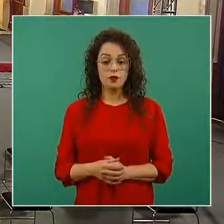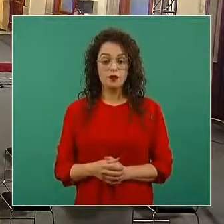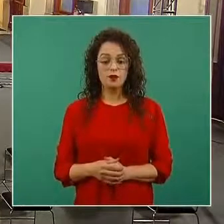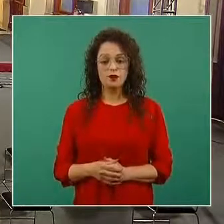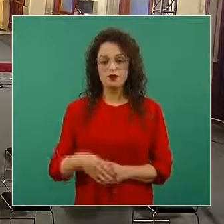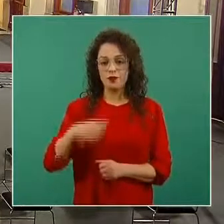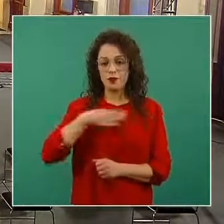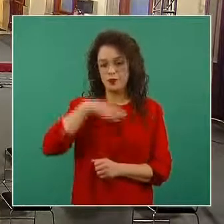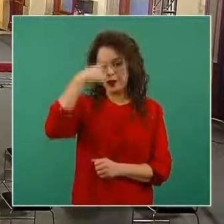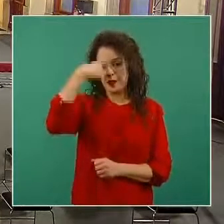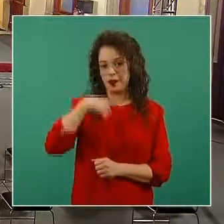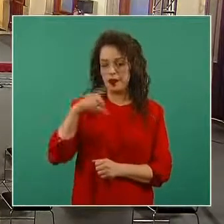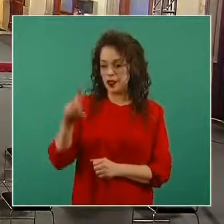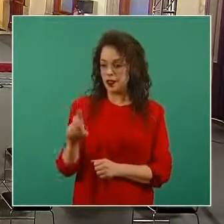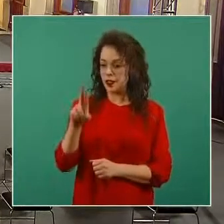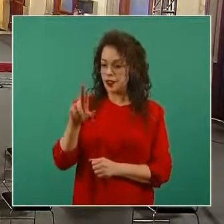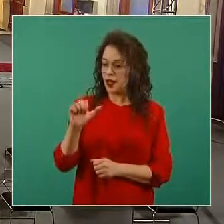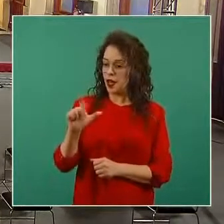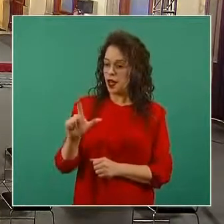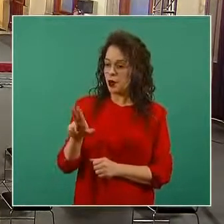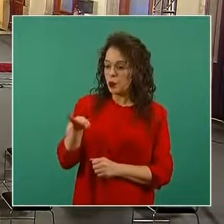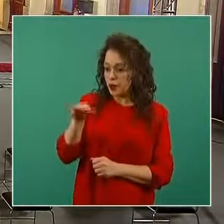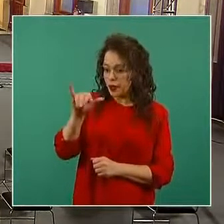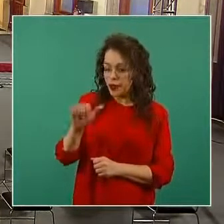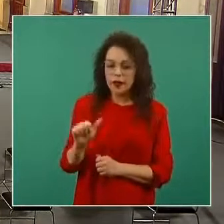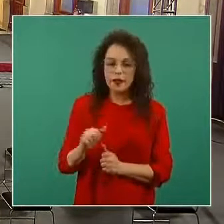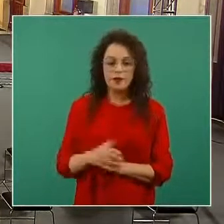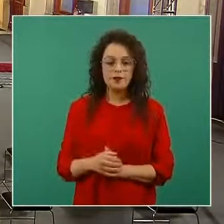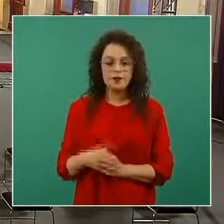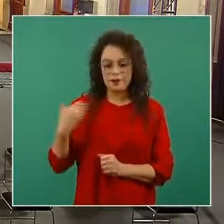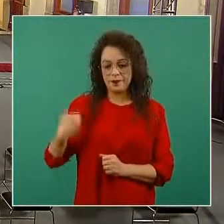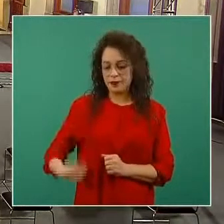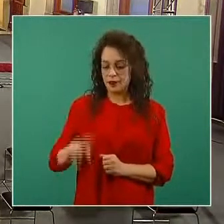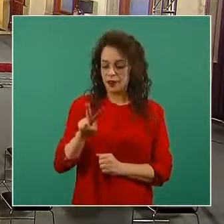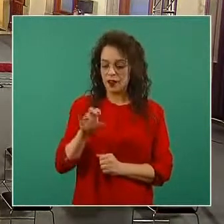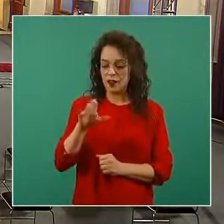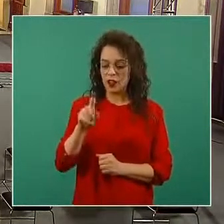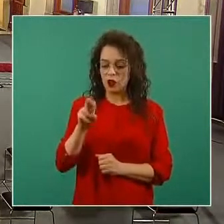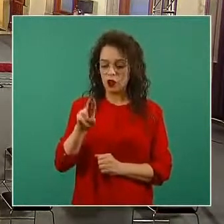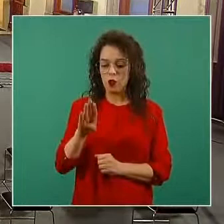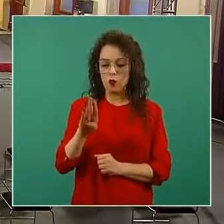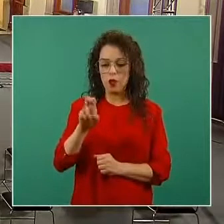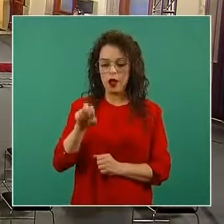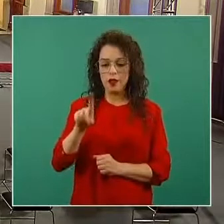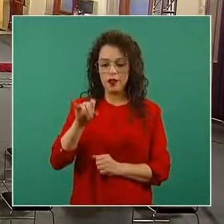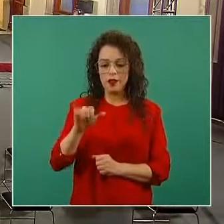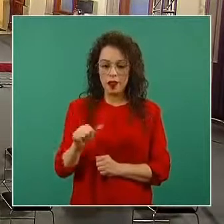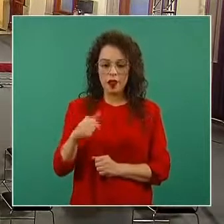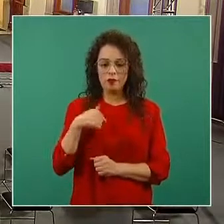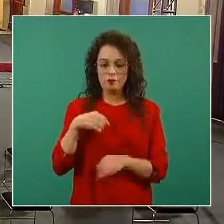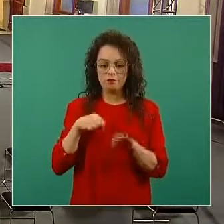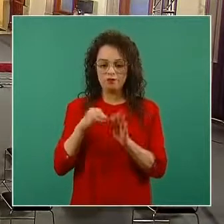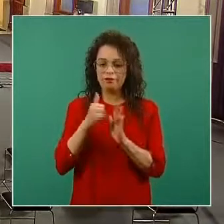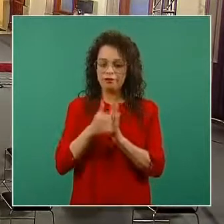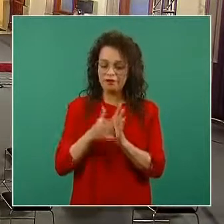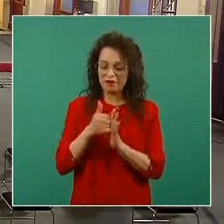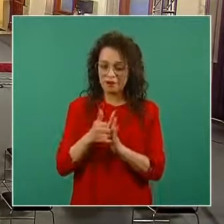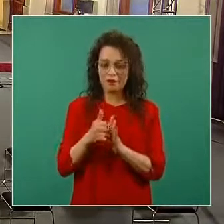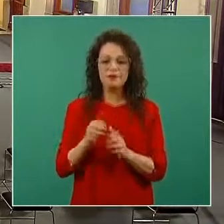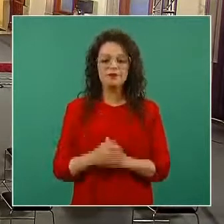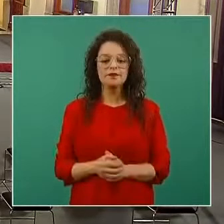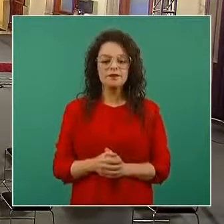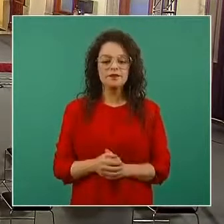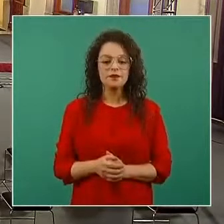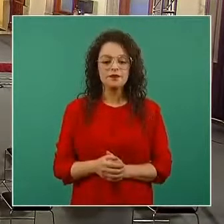Buenas noches, doctor Alomía. Víctor, buen día. Para Víctor Blogs y México Informa de YouTube. Doctor, ¿qué